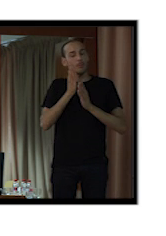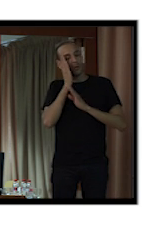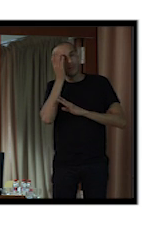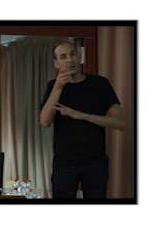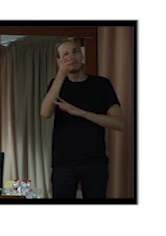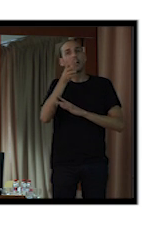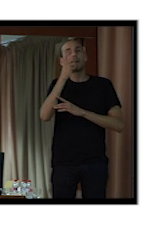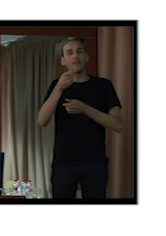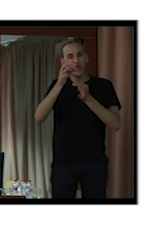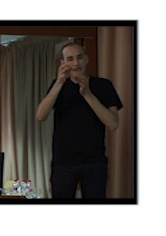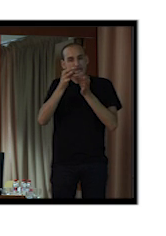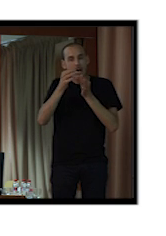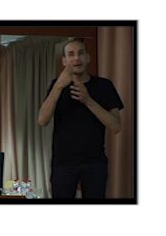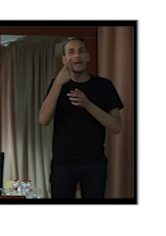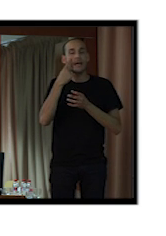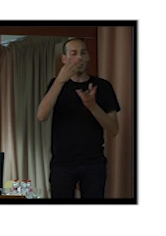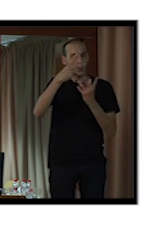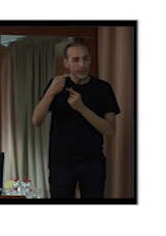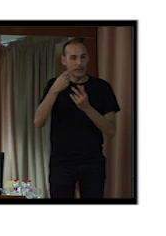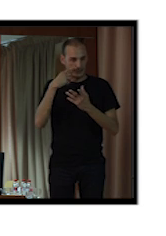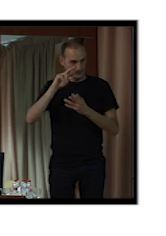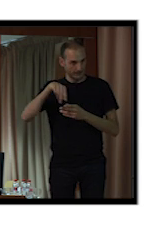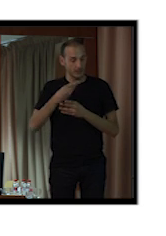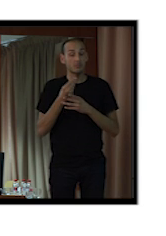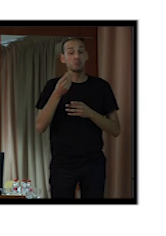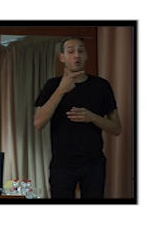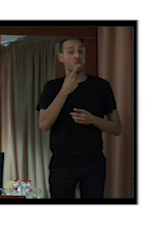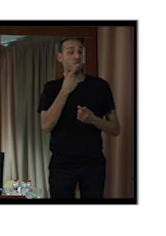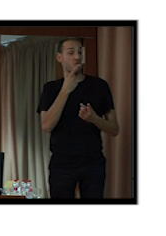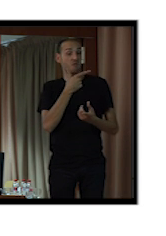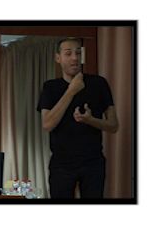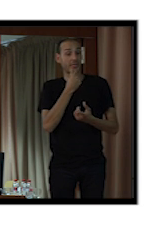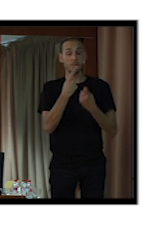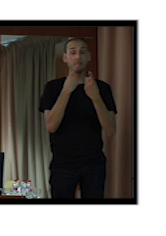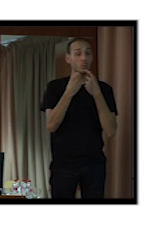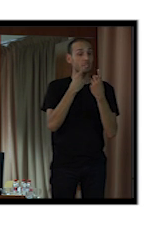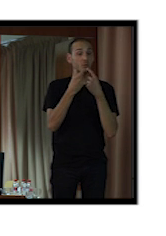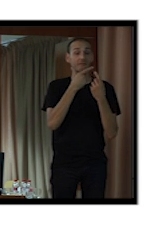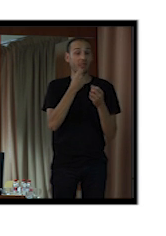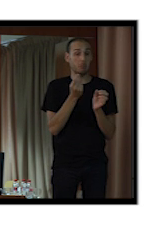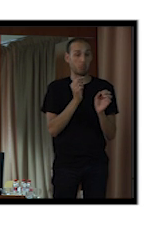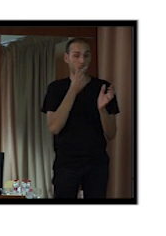que es muy difícil es de interpretar, pero es muy fácil de administrar y el paciente en un momentito de la consulta te lo hace.